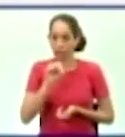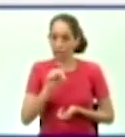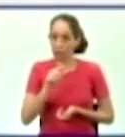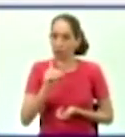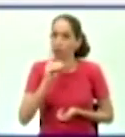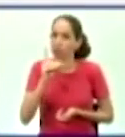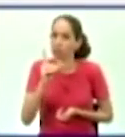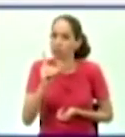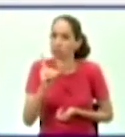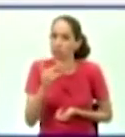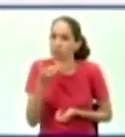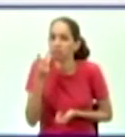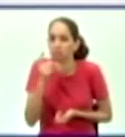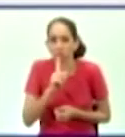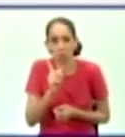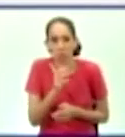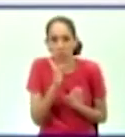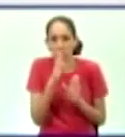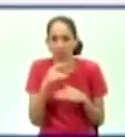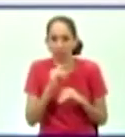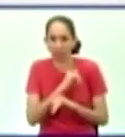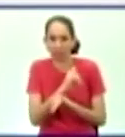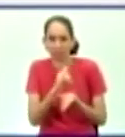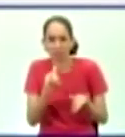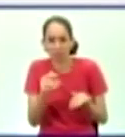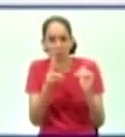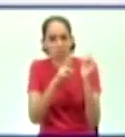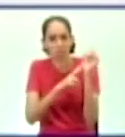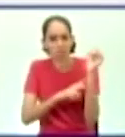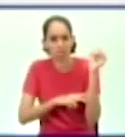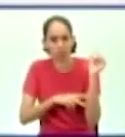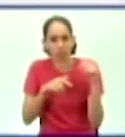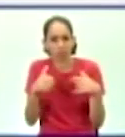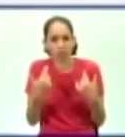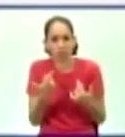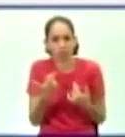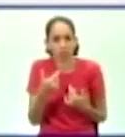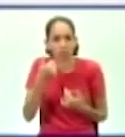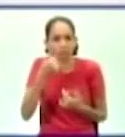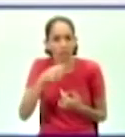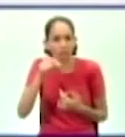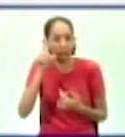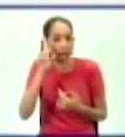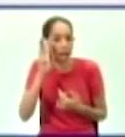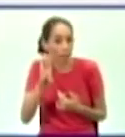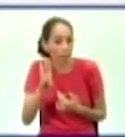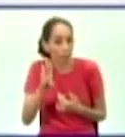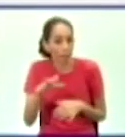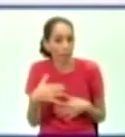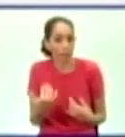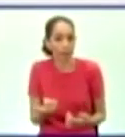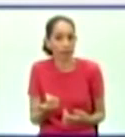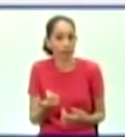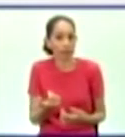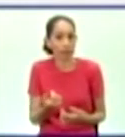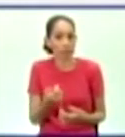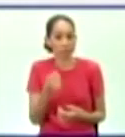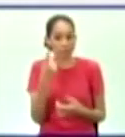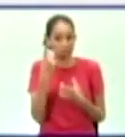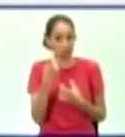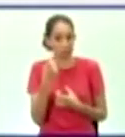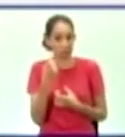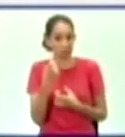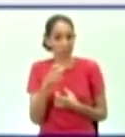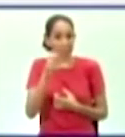información sobre el valor de AD, disculpen, de AB y de